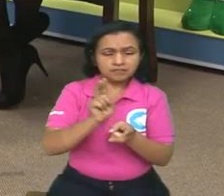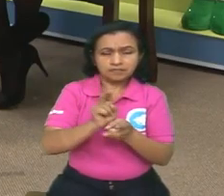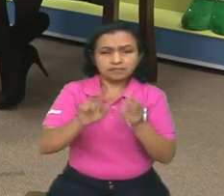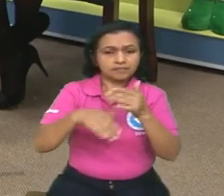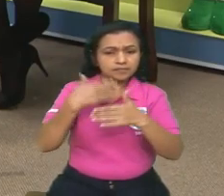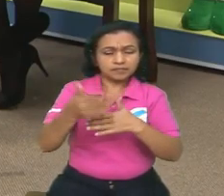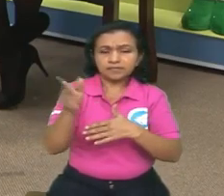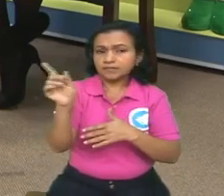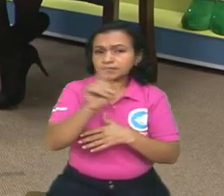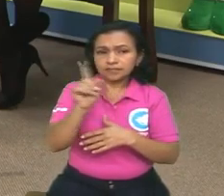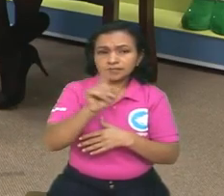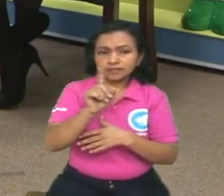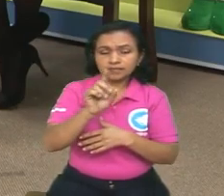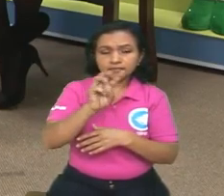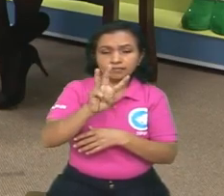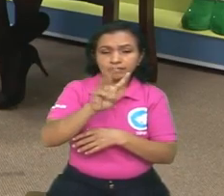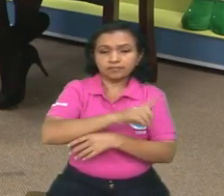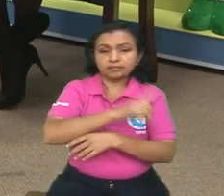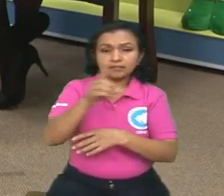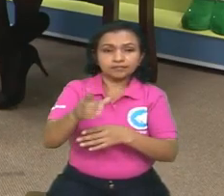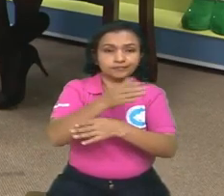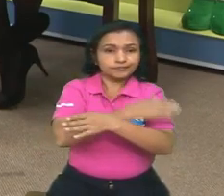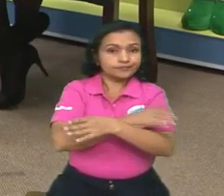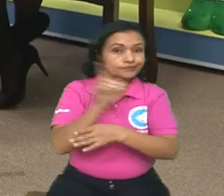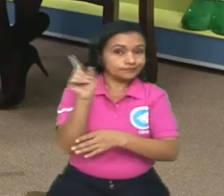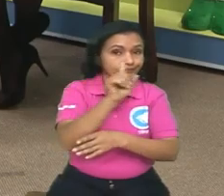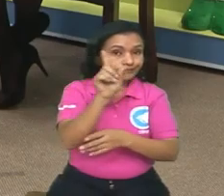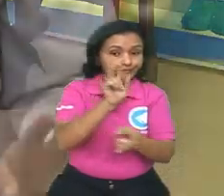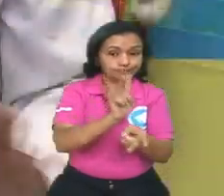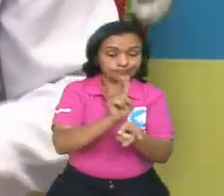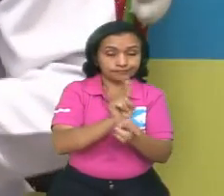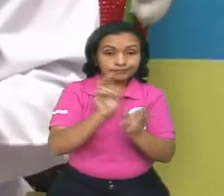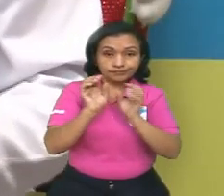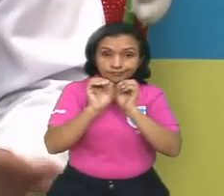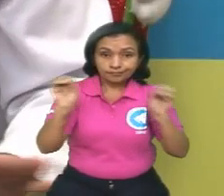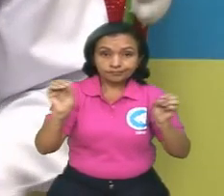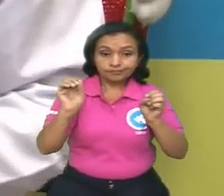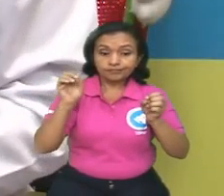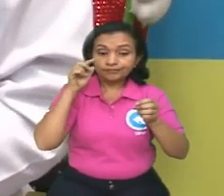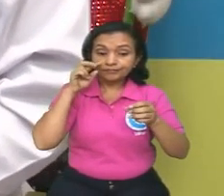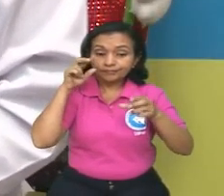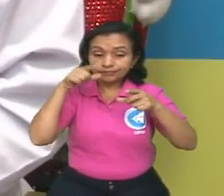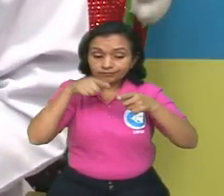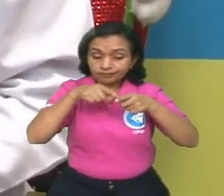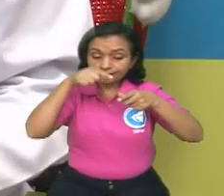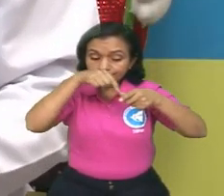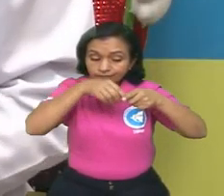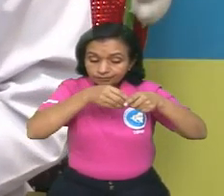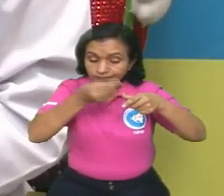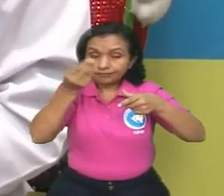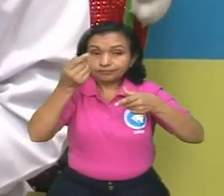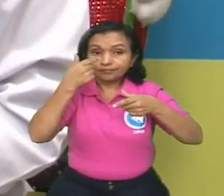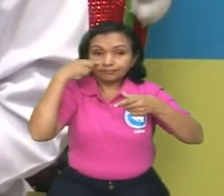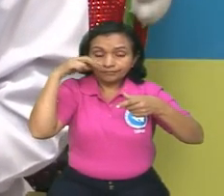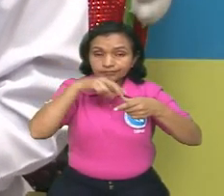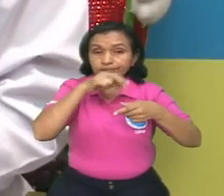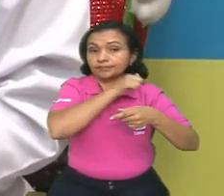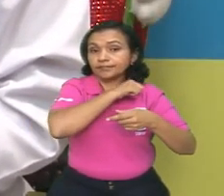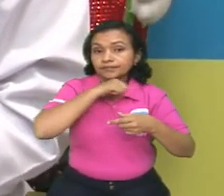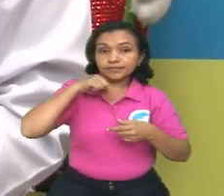Ok, 3 días antes, recuerden, no tiene que haber semen en la vagina porque va a ser un obstáculo para poder realizar